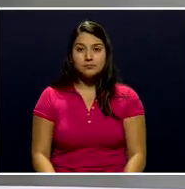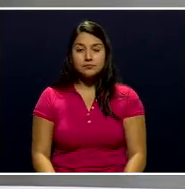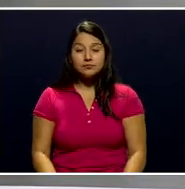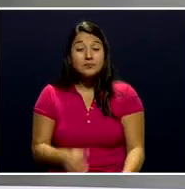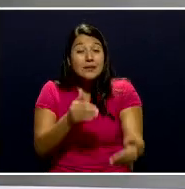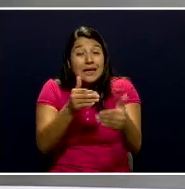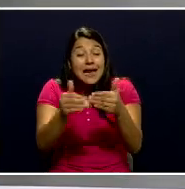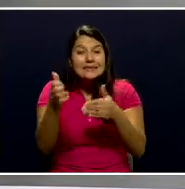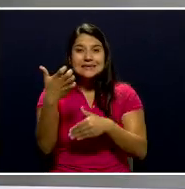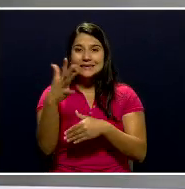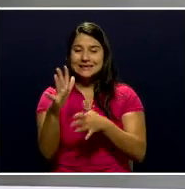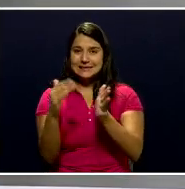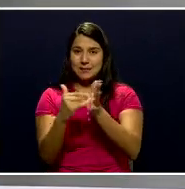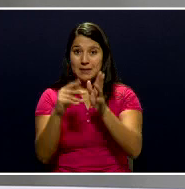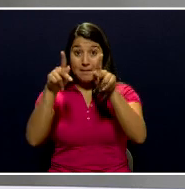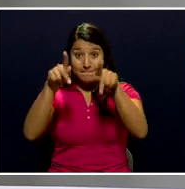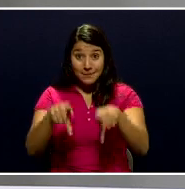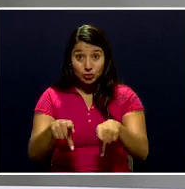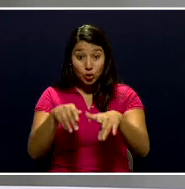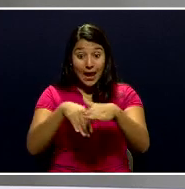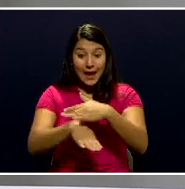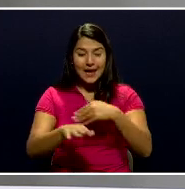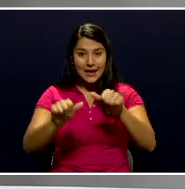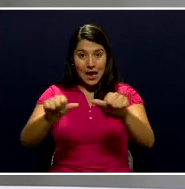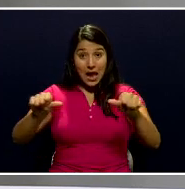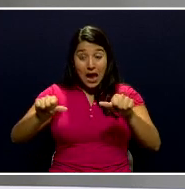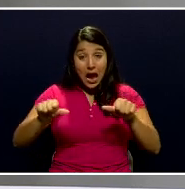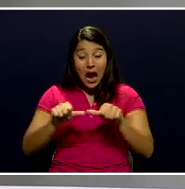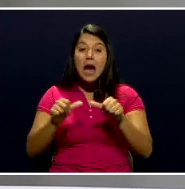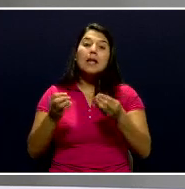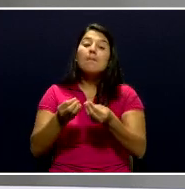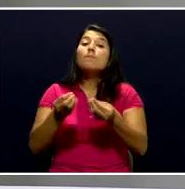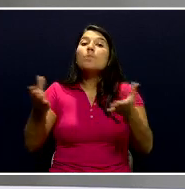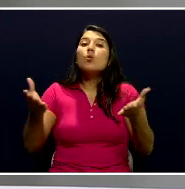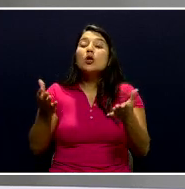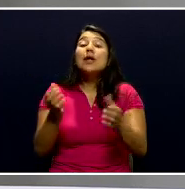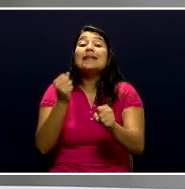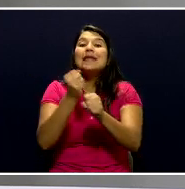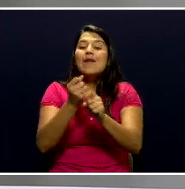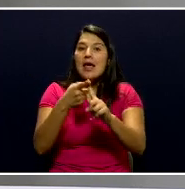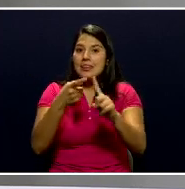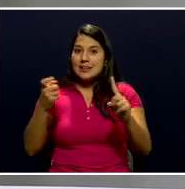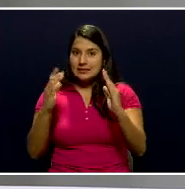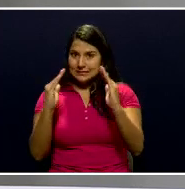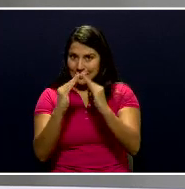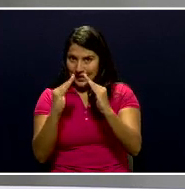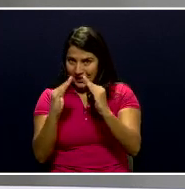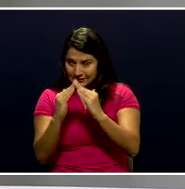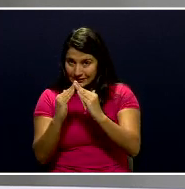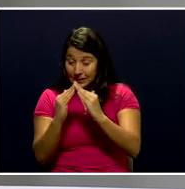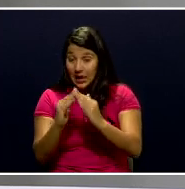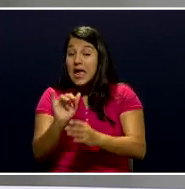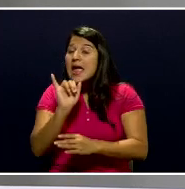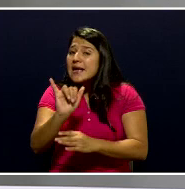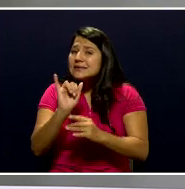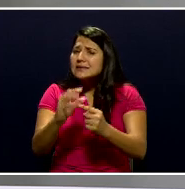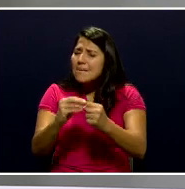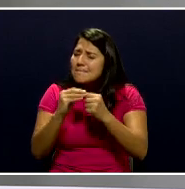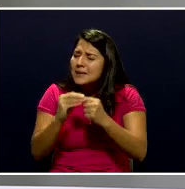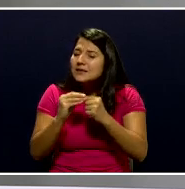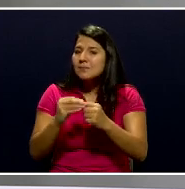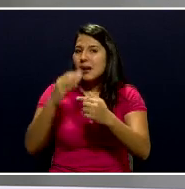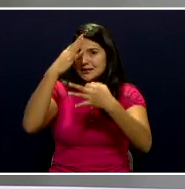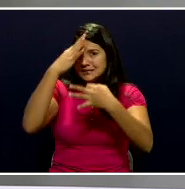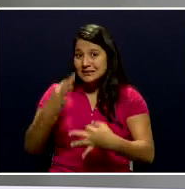Casi 15.000 personas del sector público están realizando teletrabajo. Esta es una de las principales